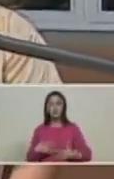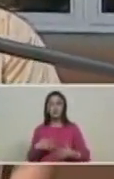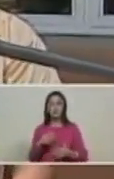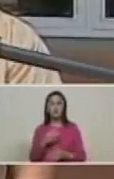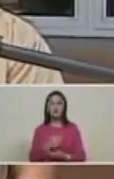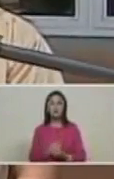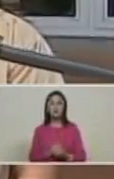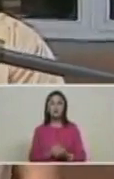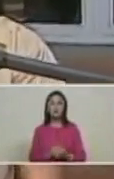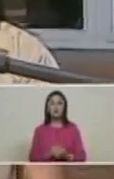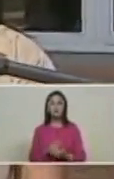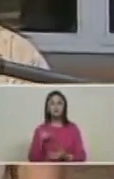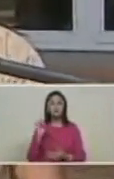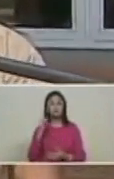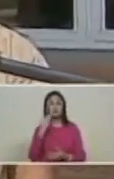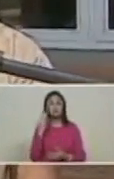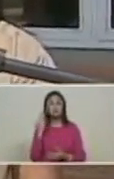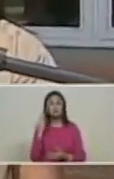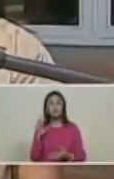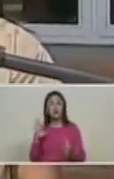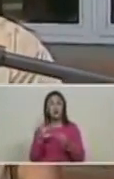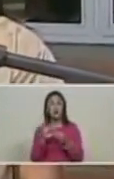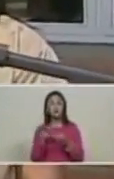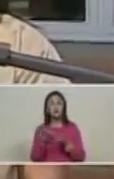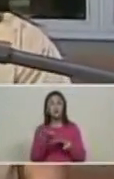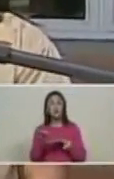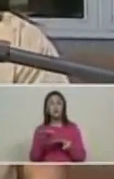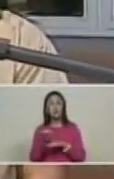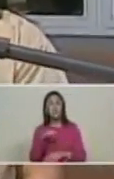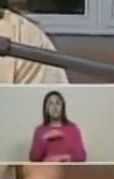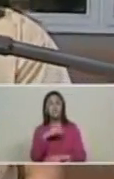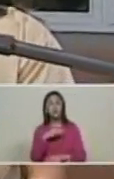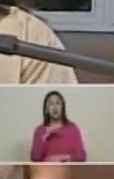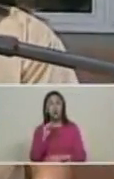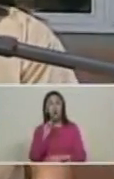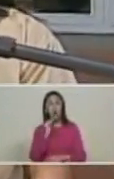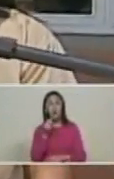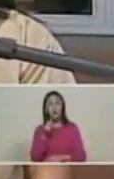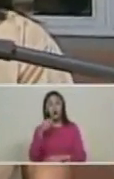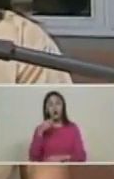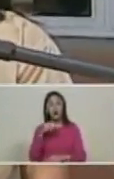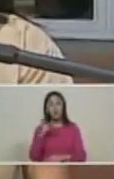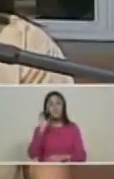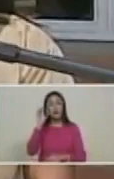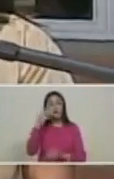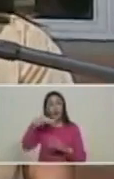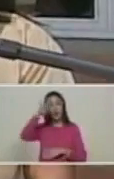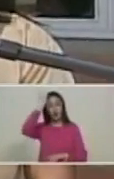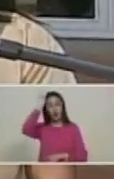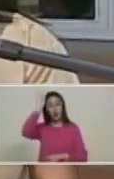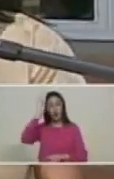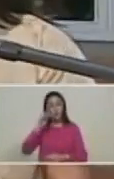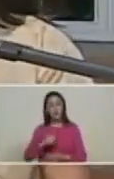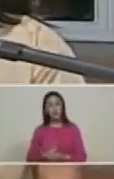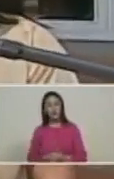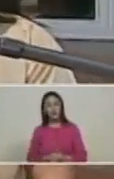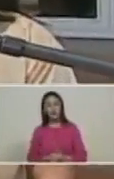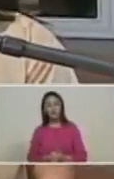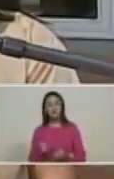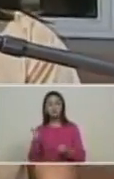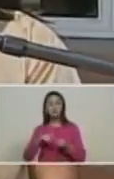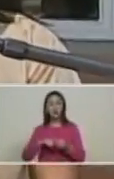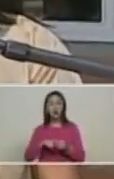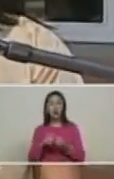Tengo el honor de ser la enlace municipal de la Misión Jóvenes de la Patria, Robert Serra, e integrante de la